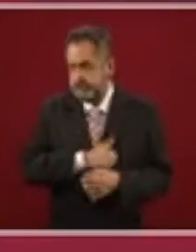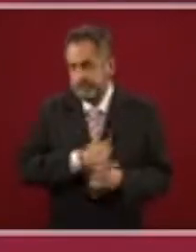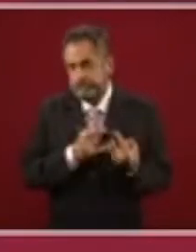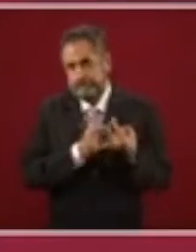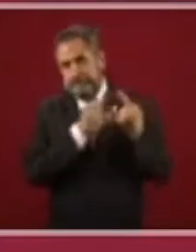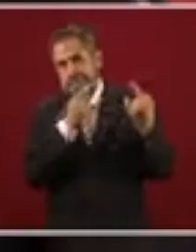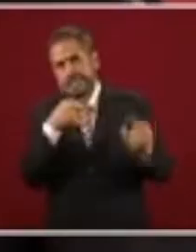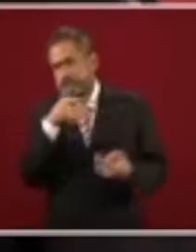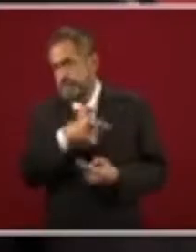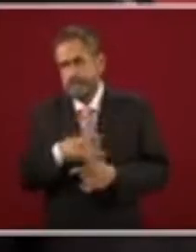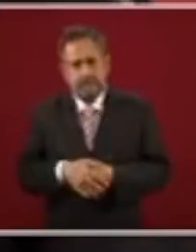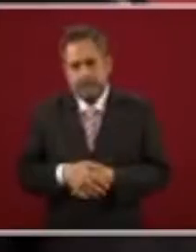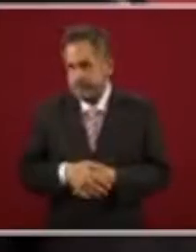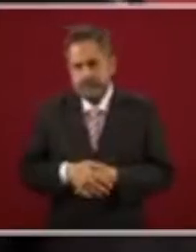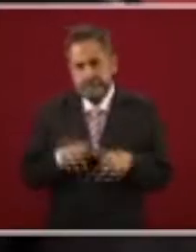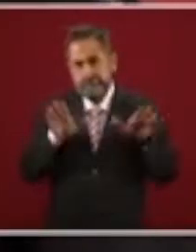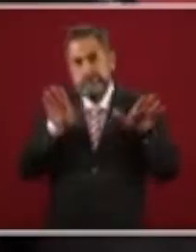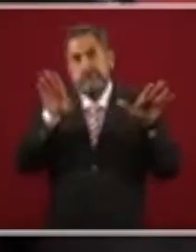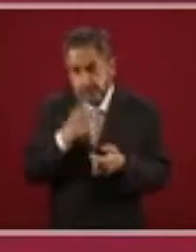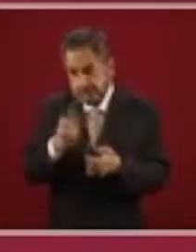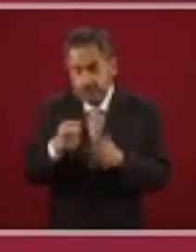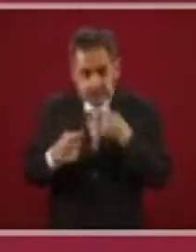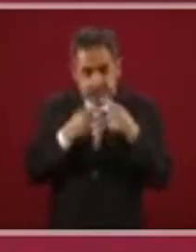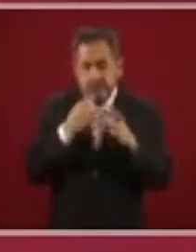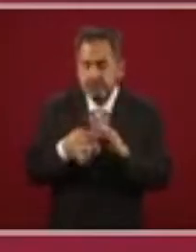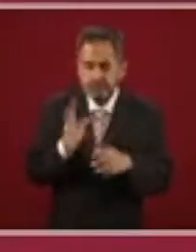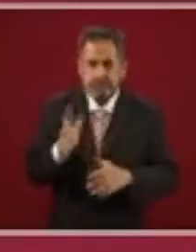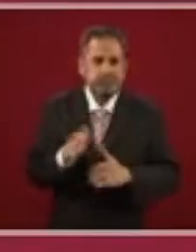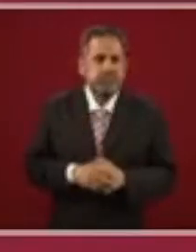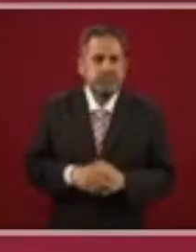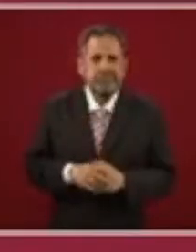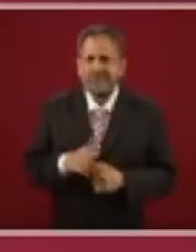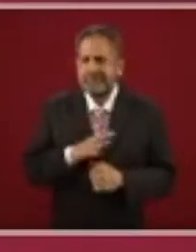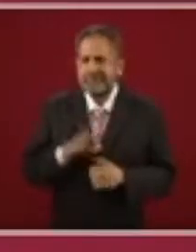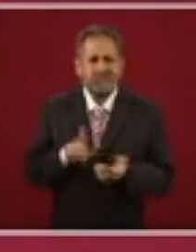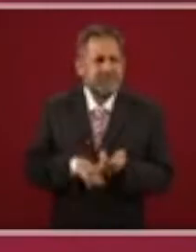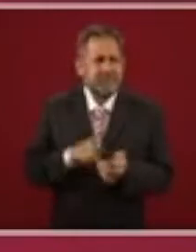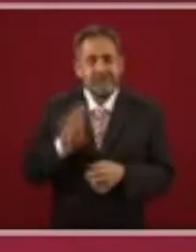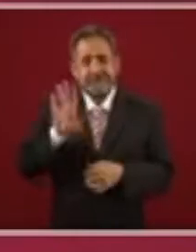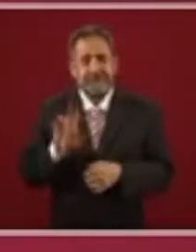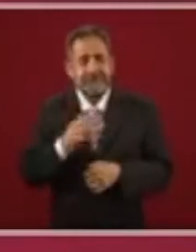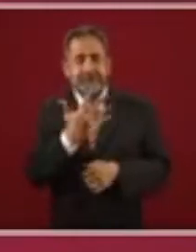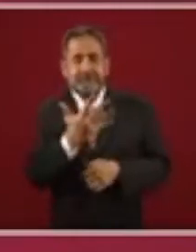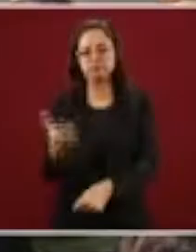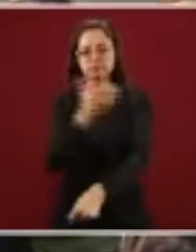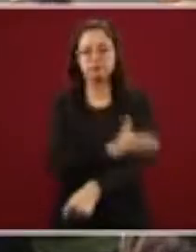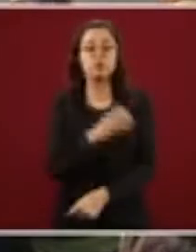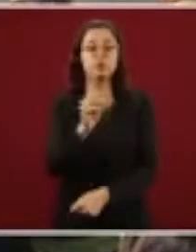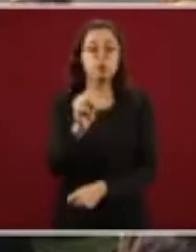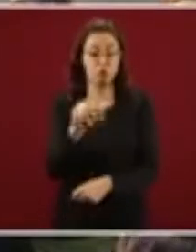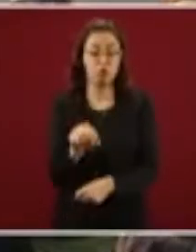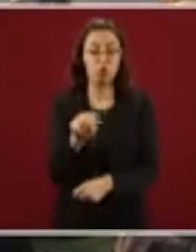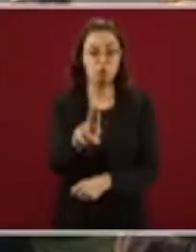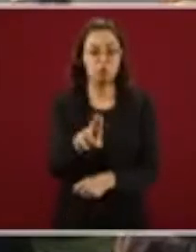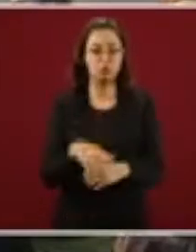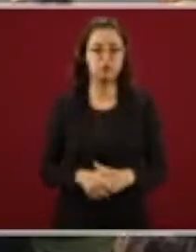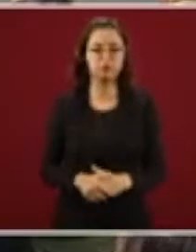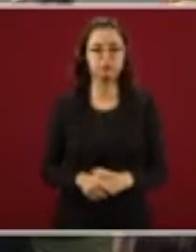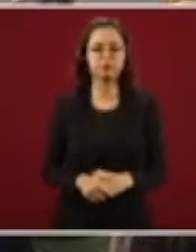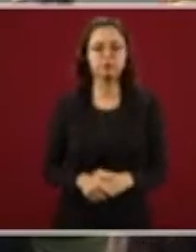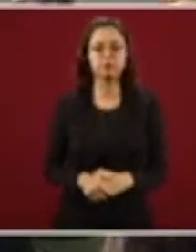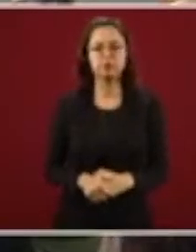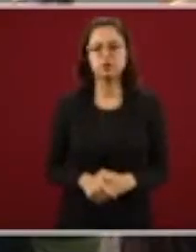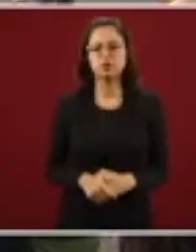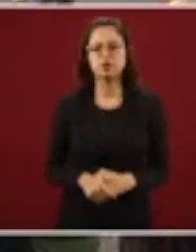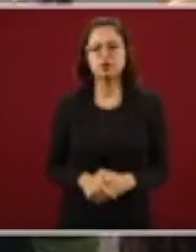6 millones de boletos a través de la Lotería Nacional. Esta propuesta ha causado, por supuesto, un sinnúmero de comentarios